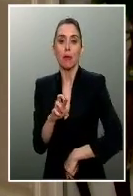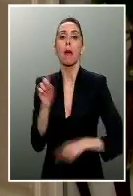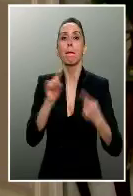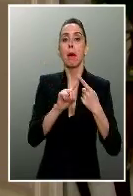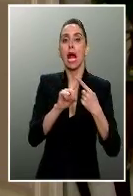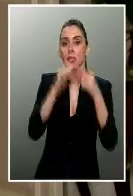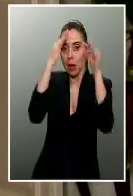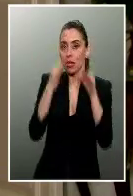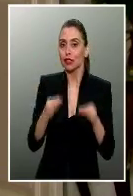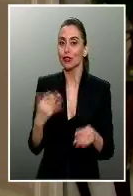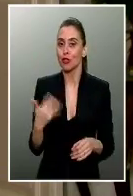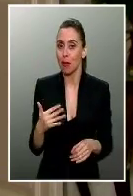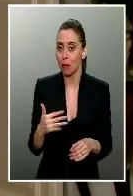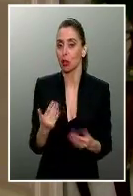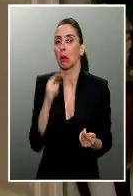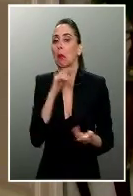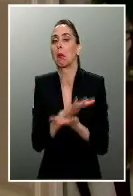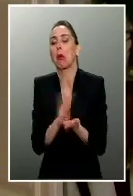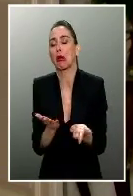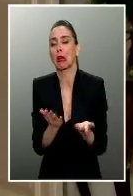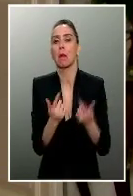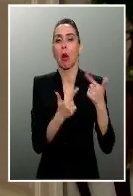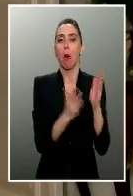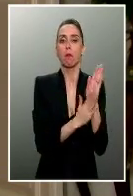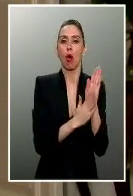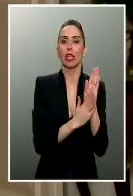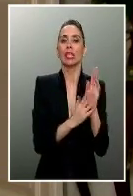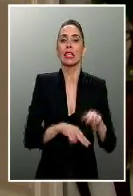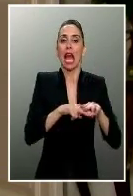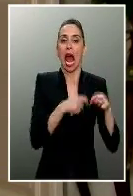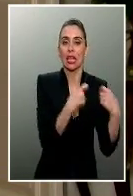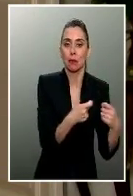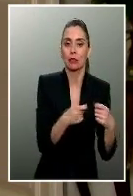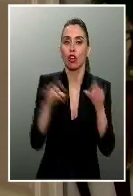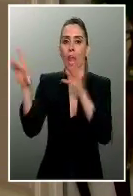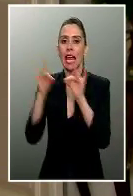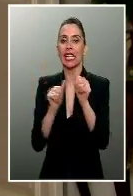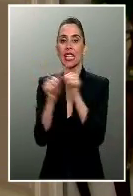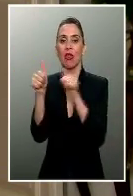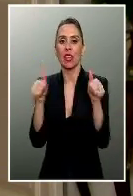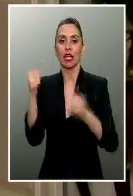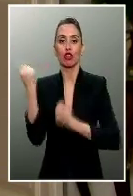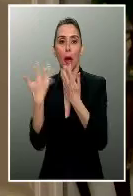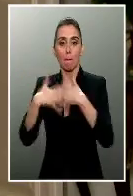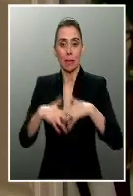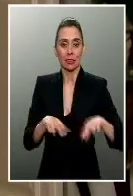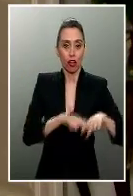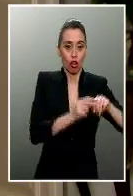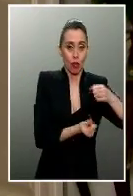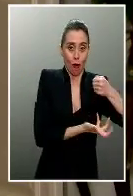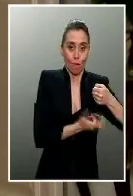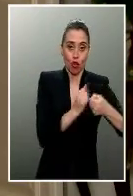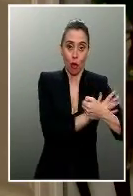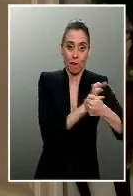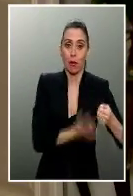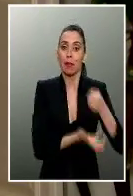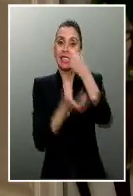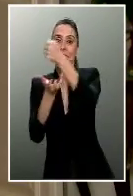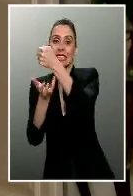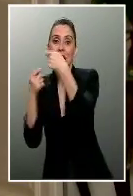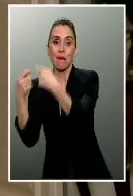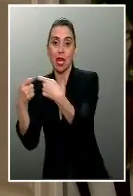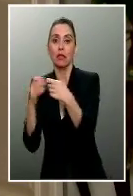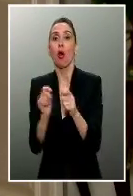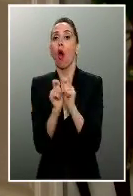las definiciones clave como las políticas de inversión la elección de los directores de las compañías en que se inviertan los recursos o las campañas